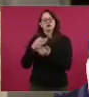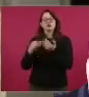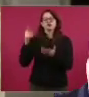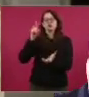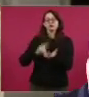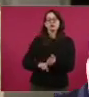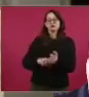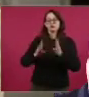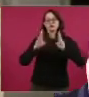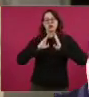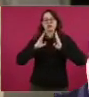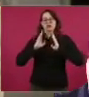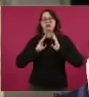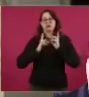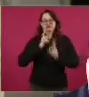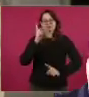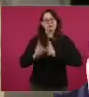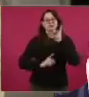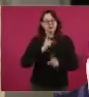a las Fuerzas Armadas.